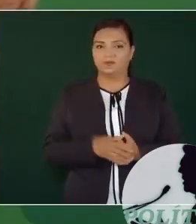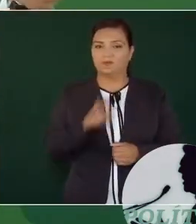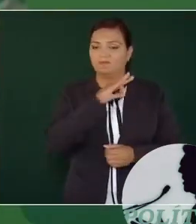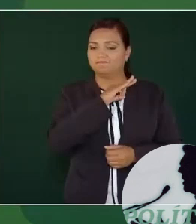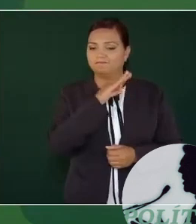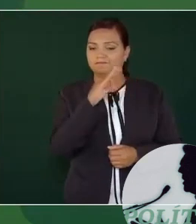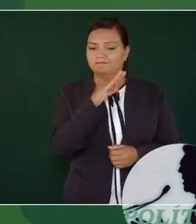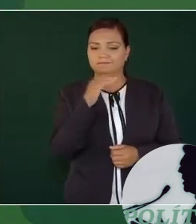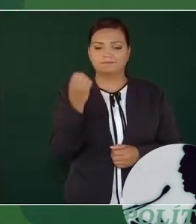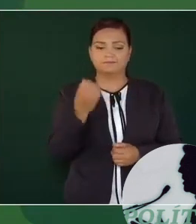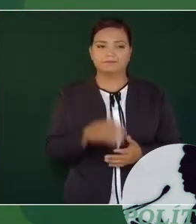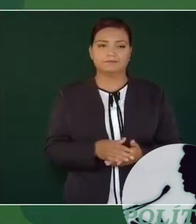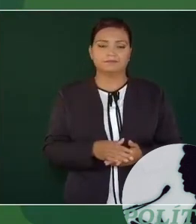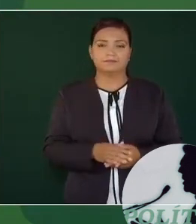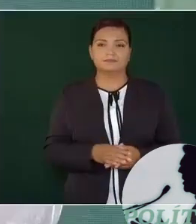poder